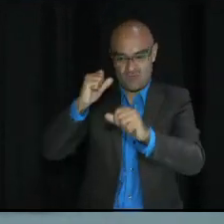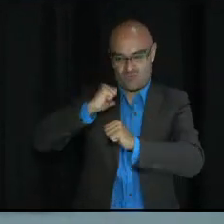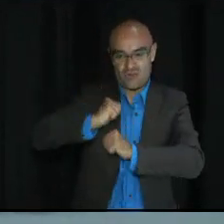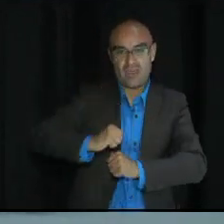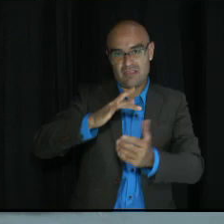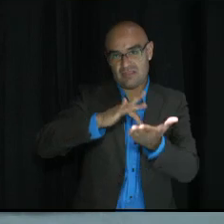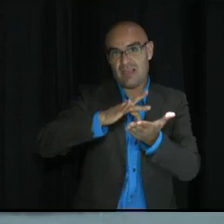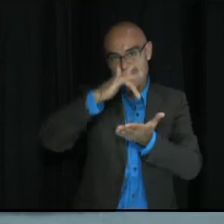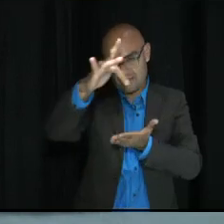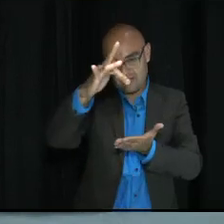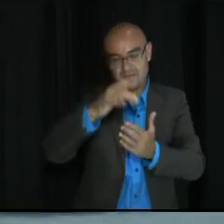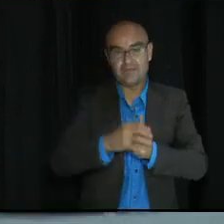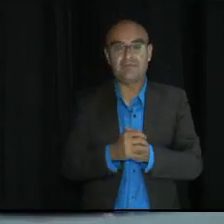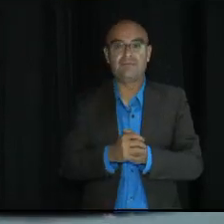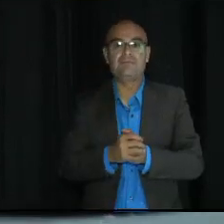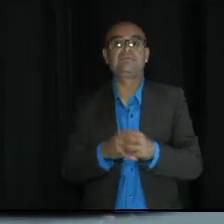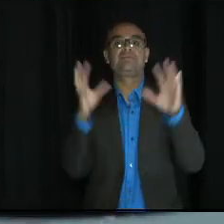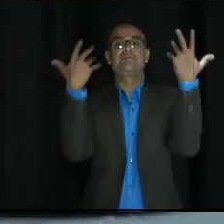fauna.